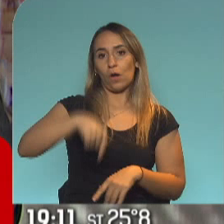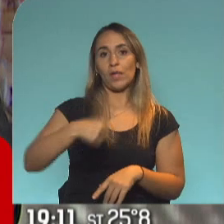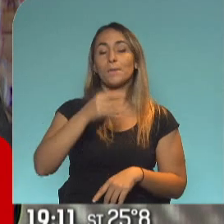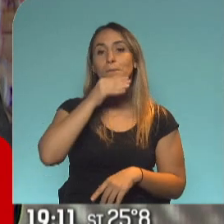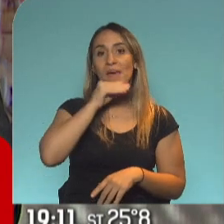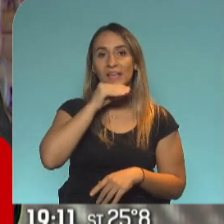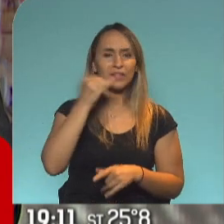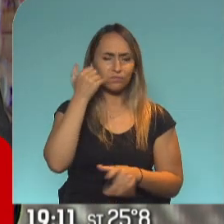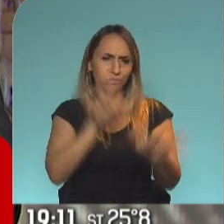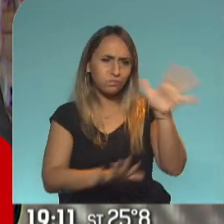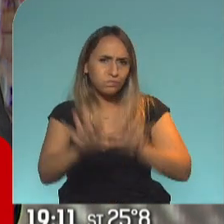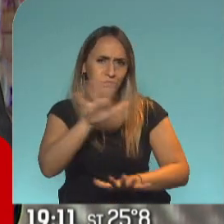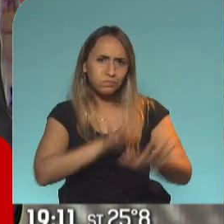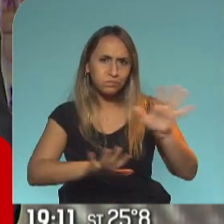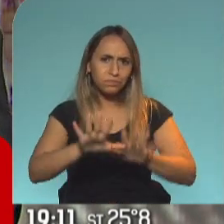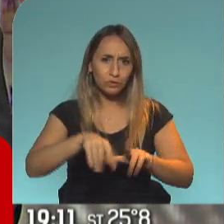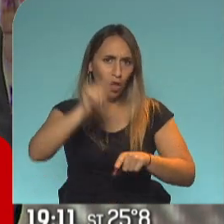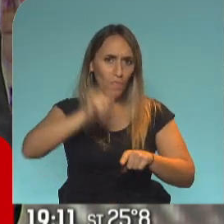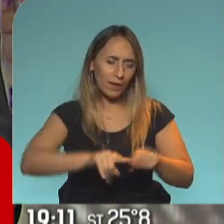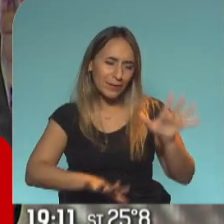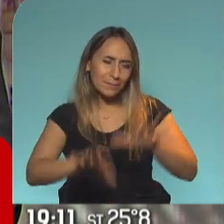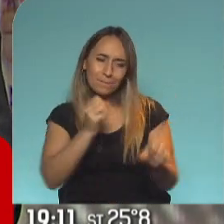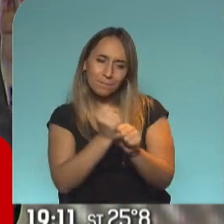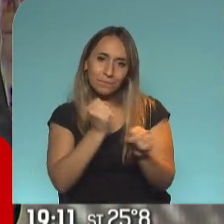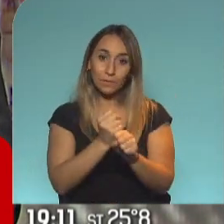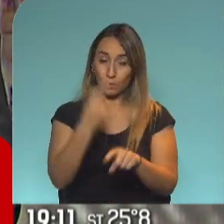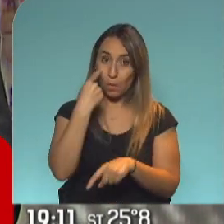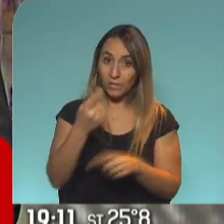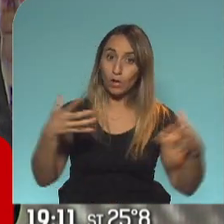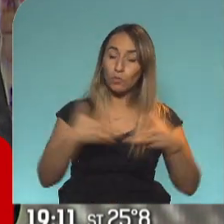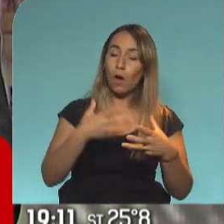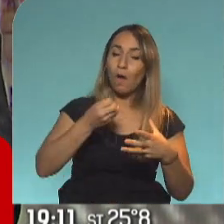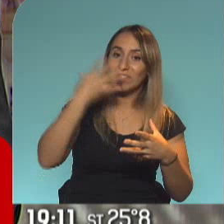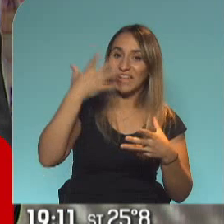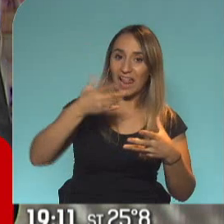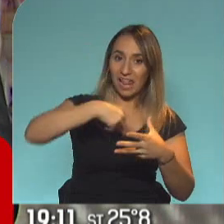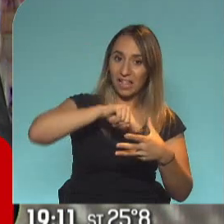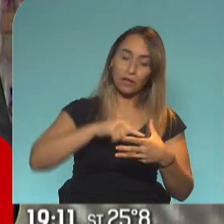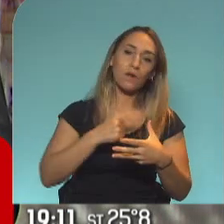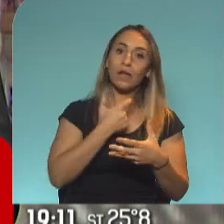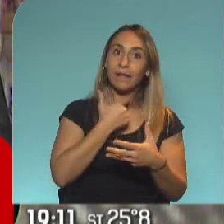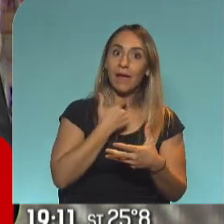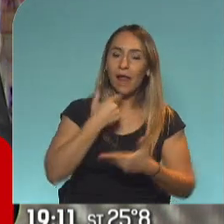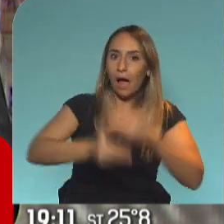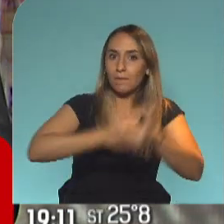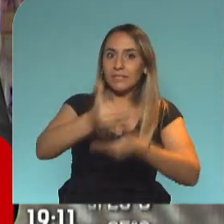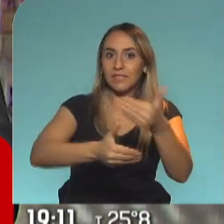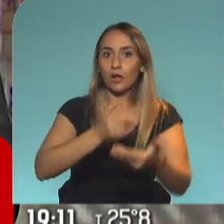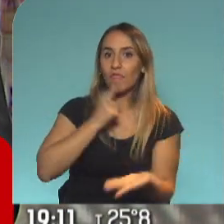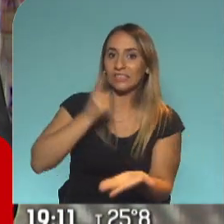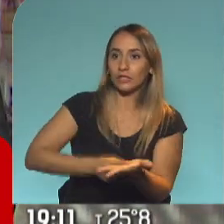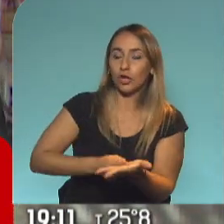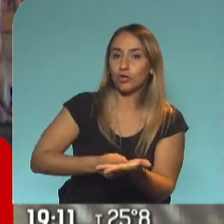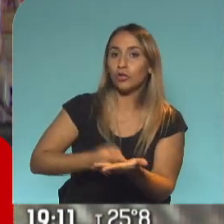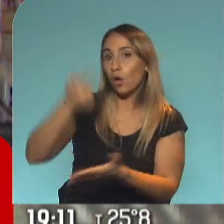Diputados, Sergio Massa, porque vos viste los resultados que tuvo hasta ahora el oficialismo para tratar, cuando intentó avanzar con medidas de corte judicial.